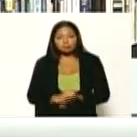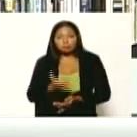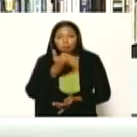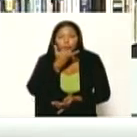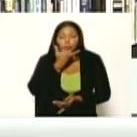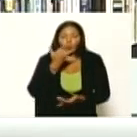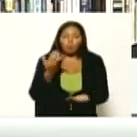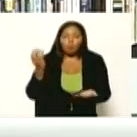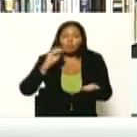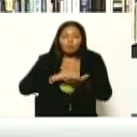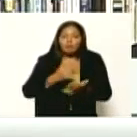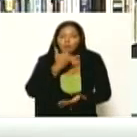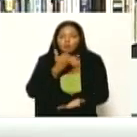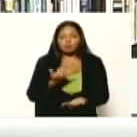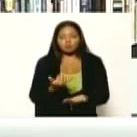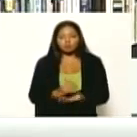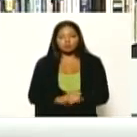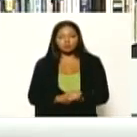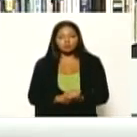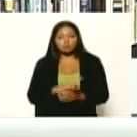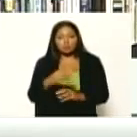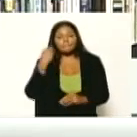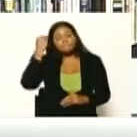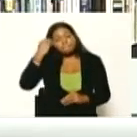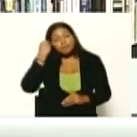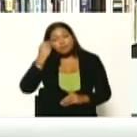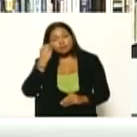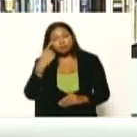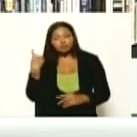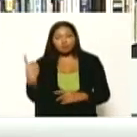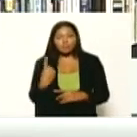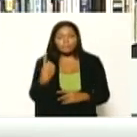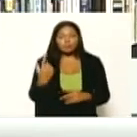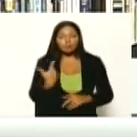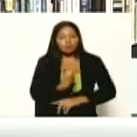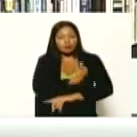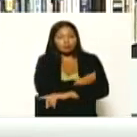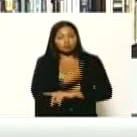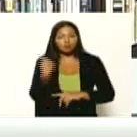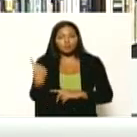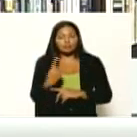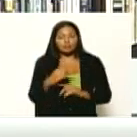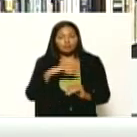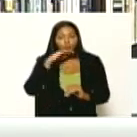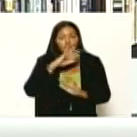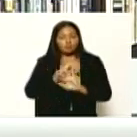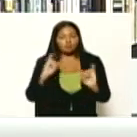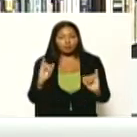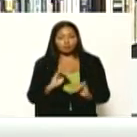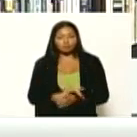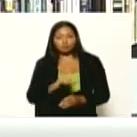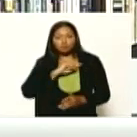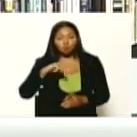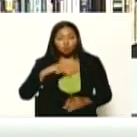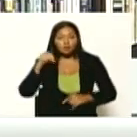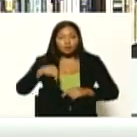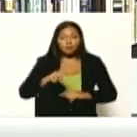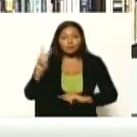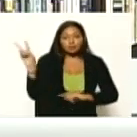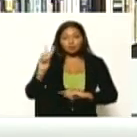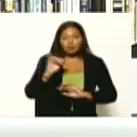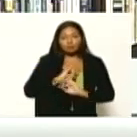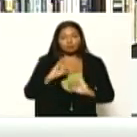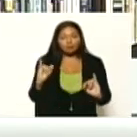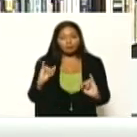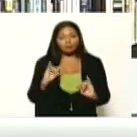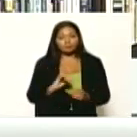equivocaron, otra vez, al creer que el solo hecho de vacunar ya era suficiente. Nosotros desde Venezuela dijimos,